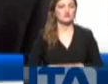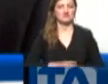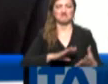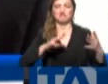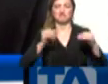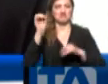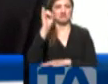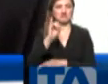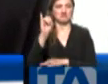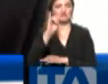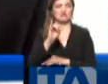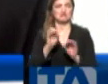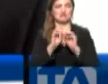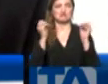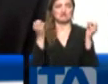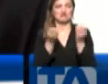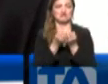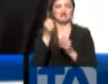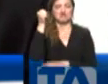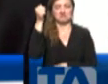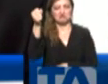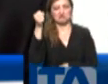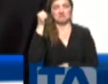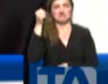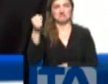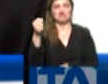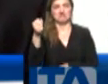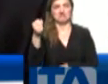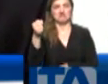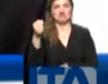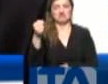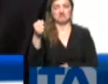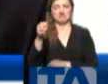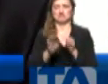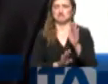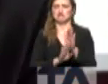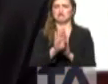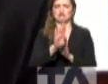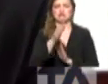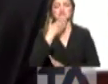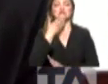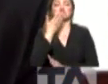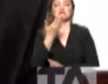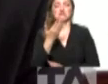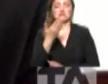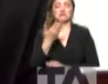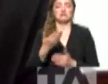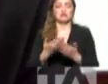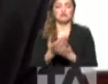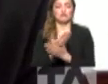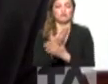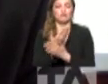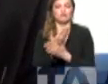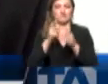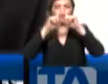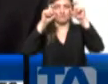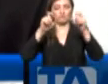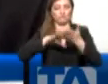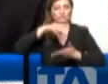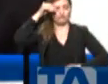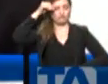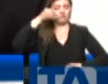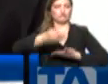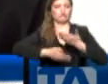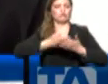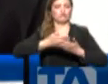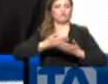industrial y las organizaciones sindicales tenemos que ir a la vanguardia de cómo se van generando nuevos emprendimientos, nuevos